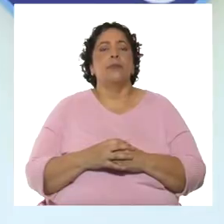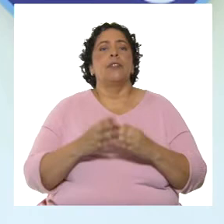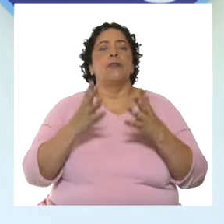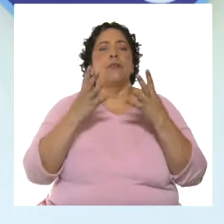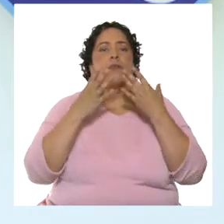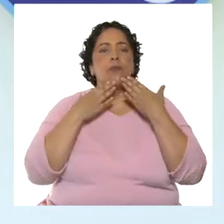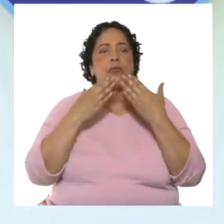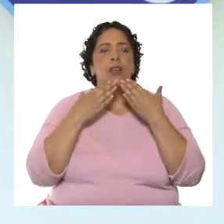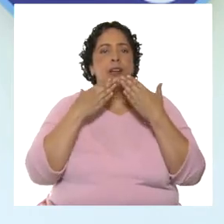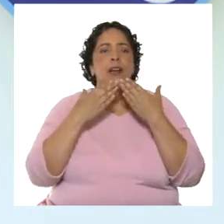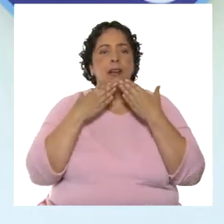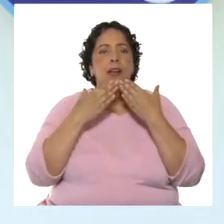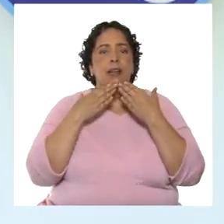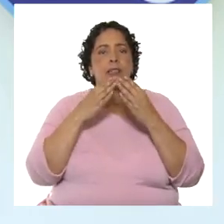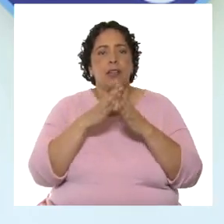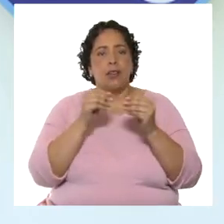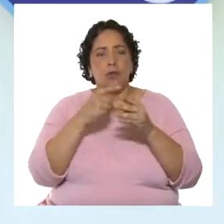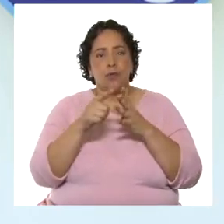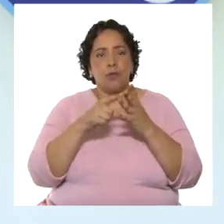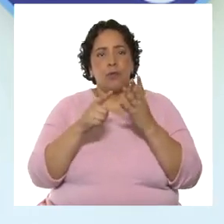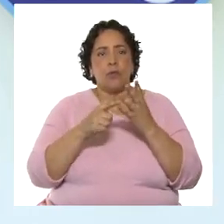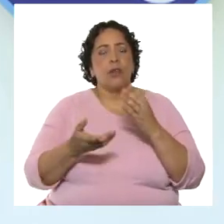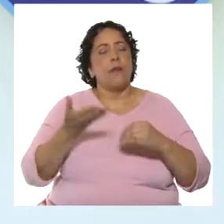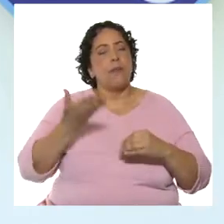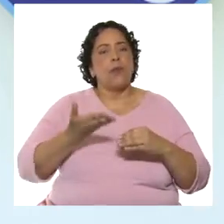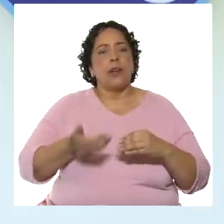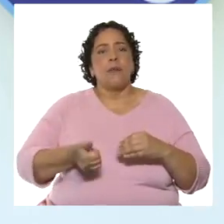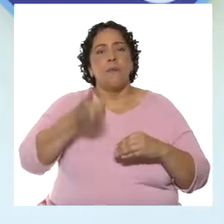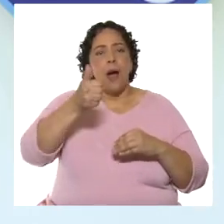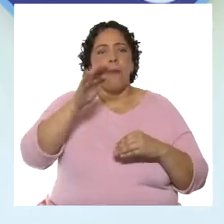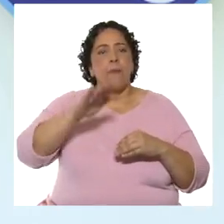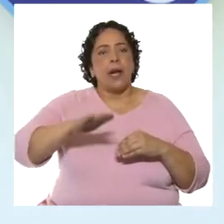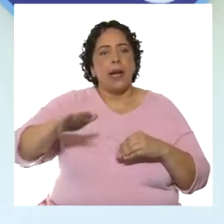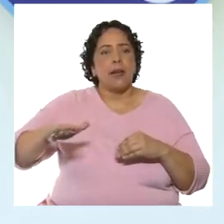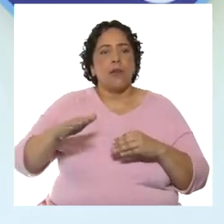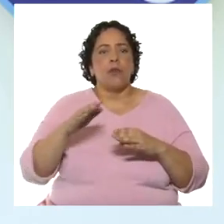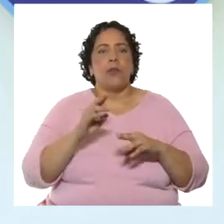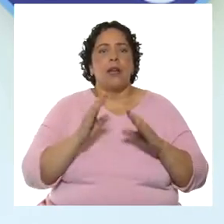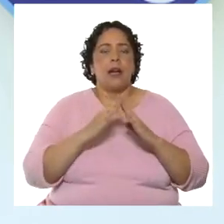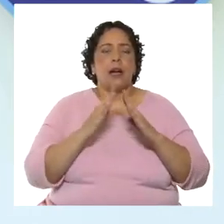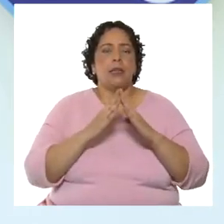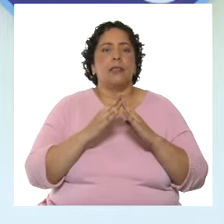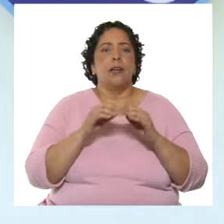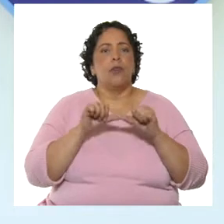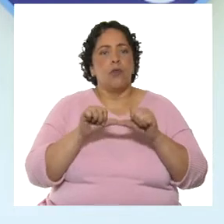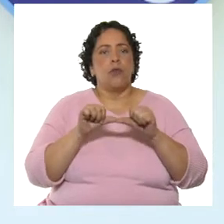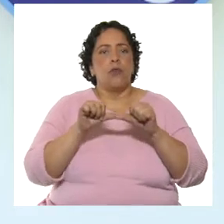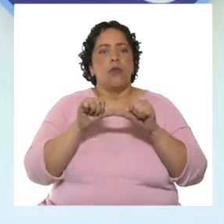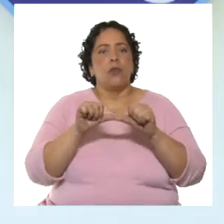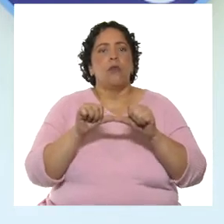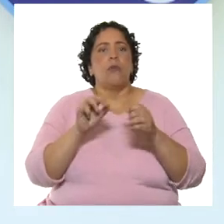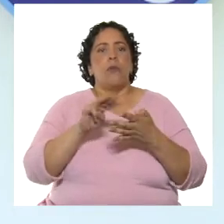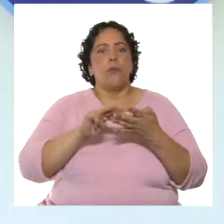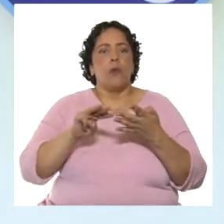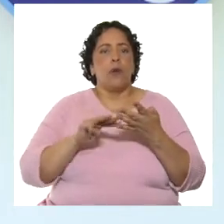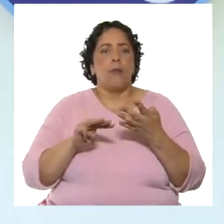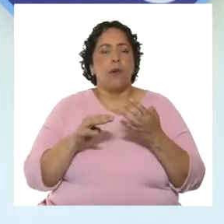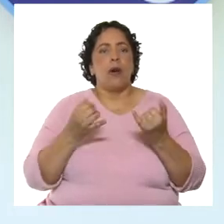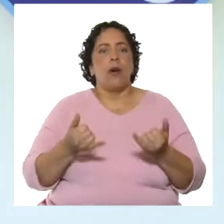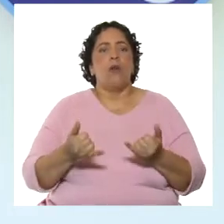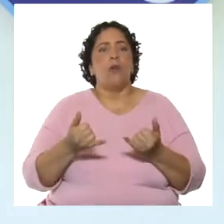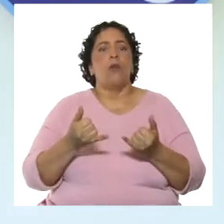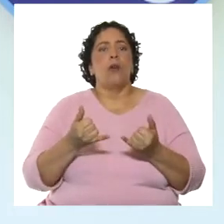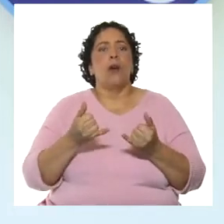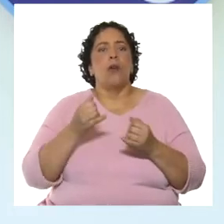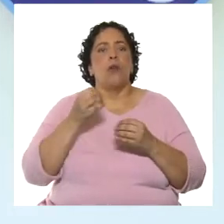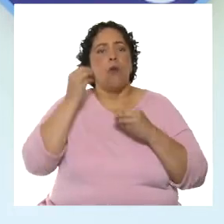Muchas gracias por esos recursos tan importantes para los más pequeñitos de la casa, pero debemos continuar con nuestro programa. Y ahora es el turno de